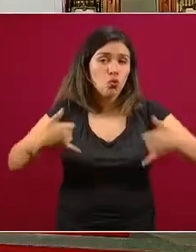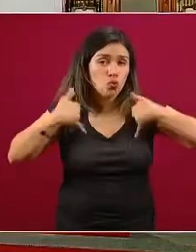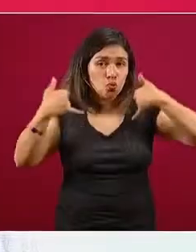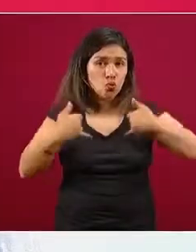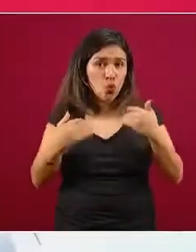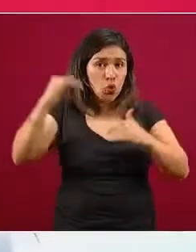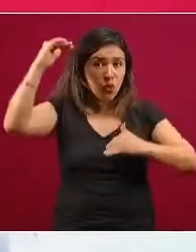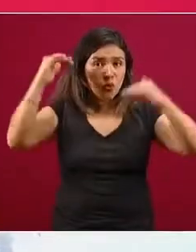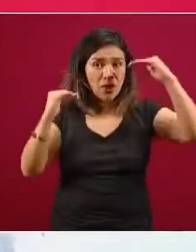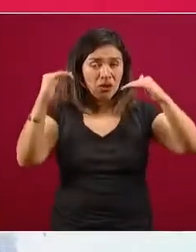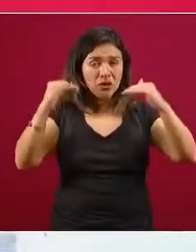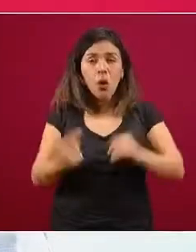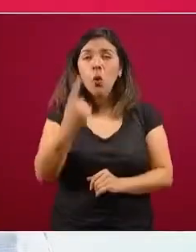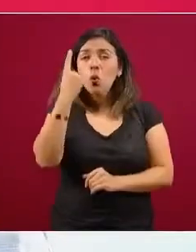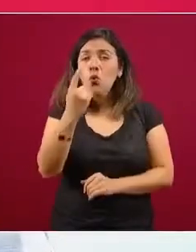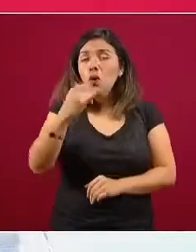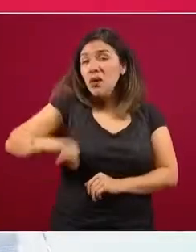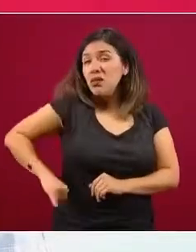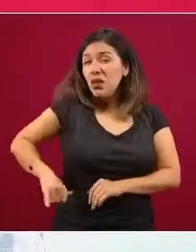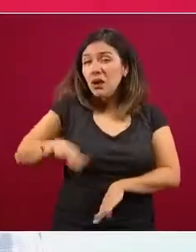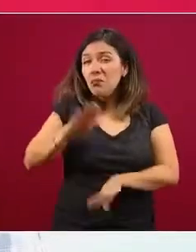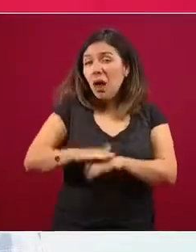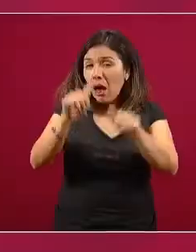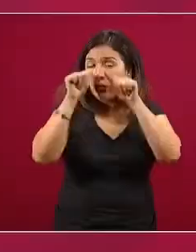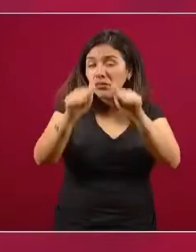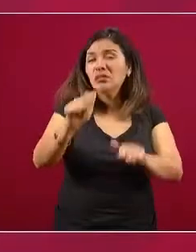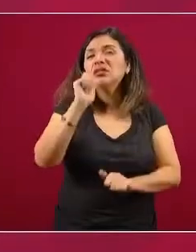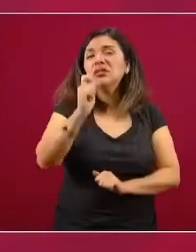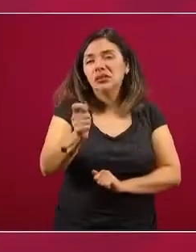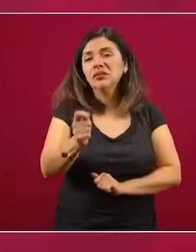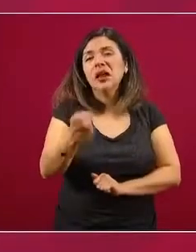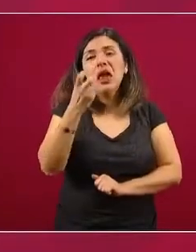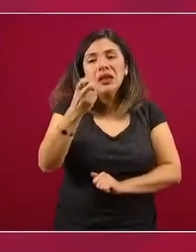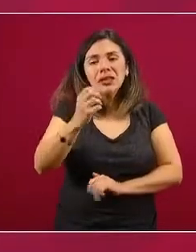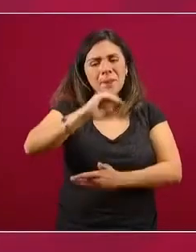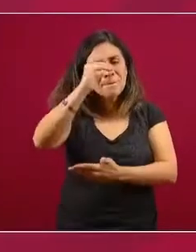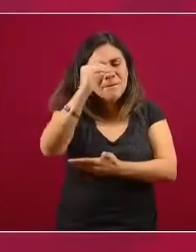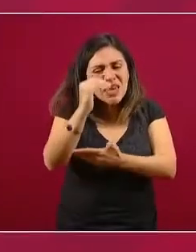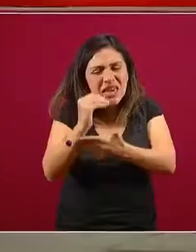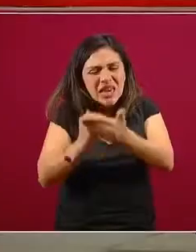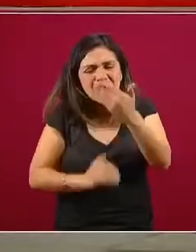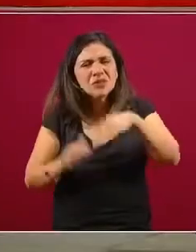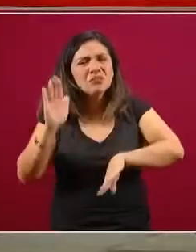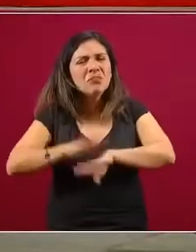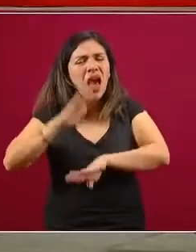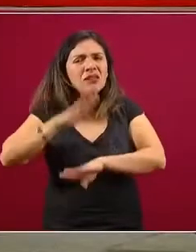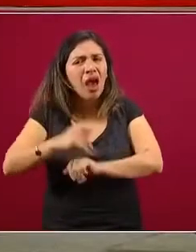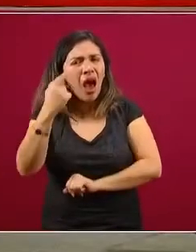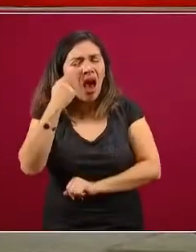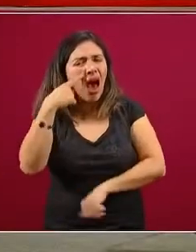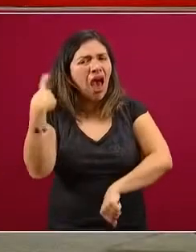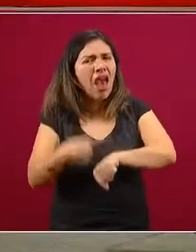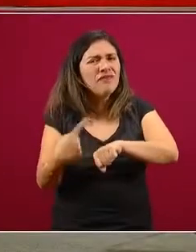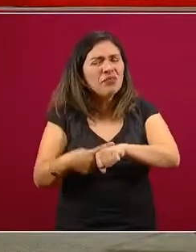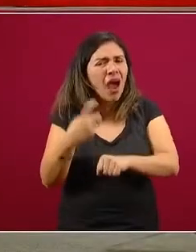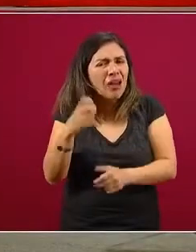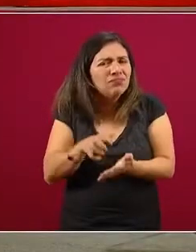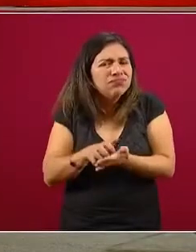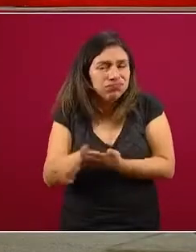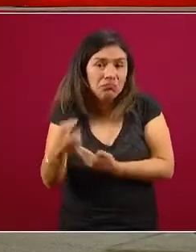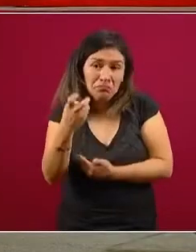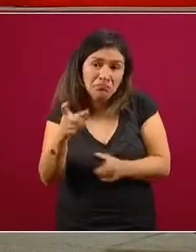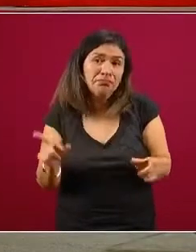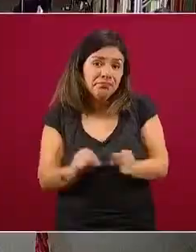adolescentes, y una de las materias de interés es precisamente esta reducción en la prevalencia de las enfermedades crónicas.